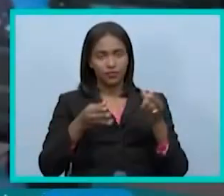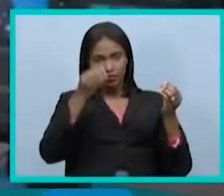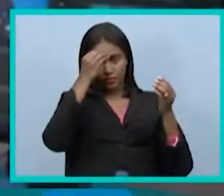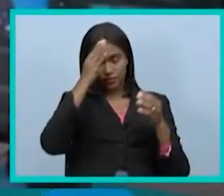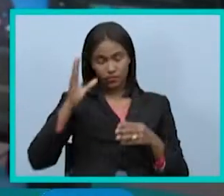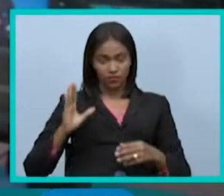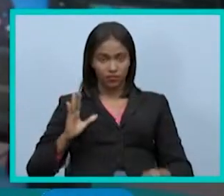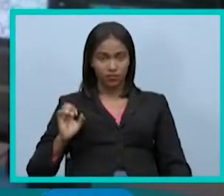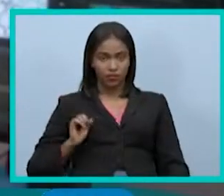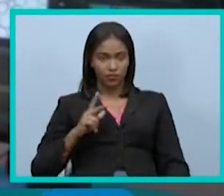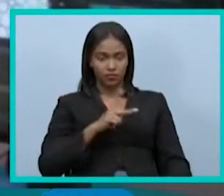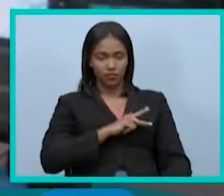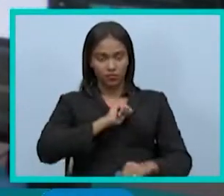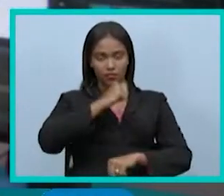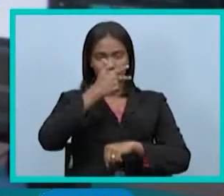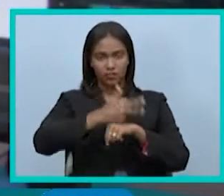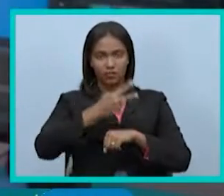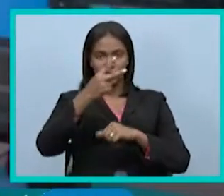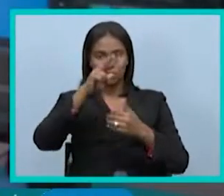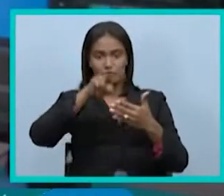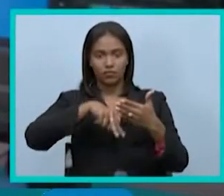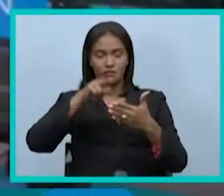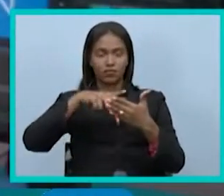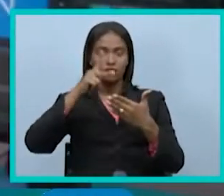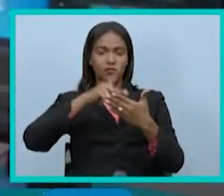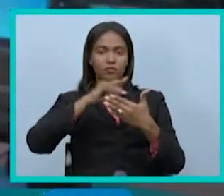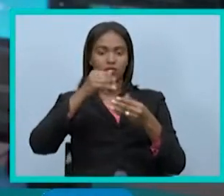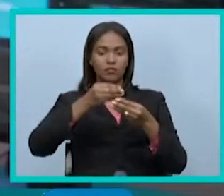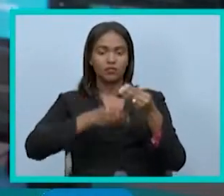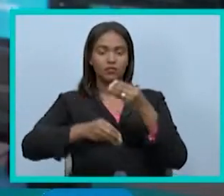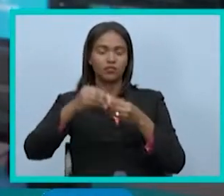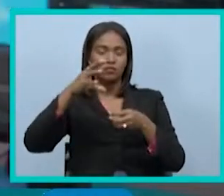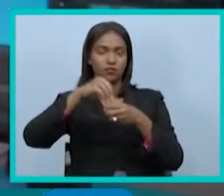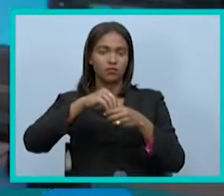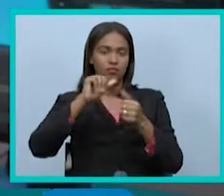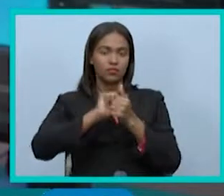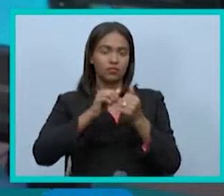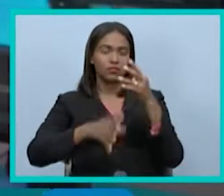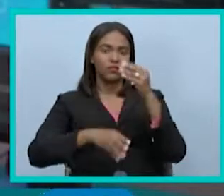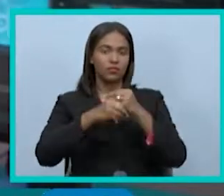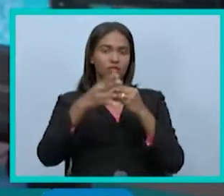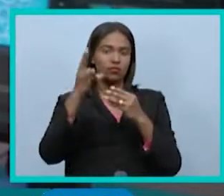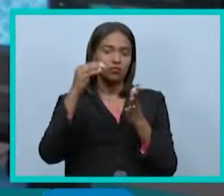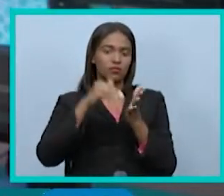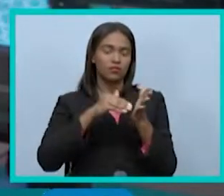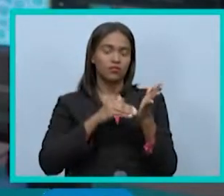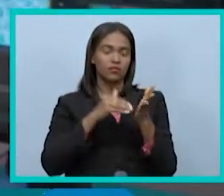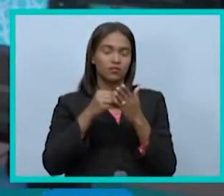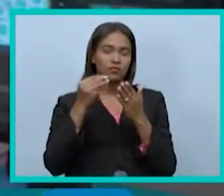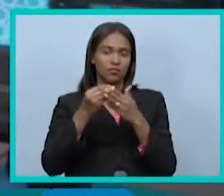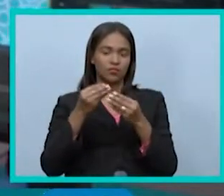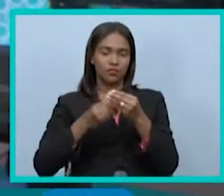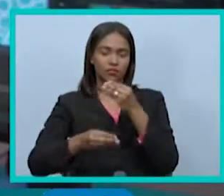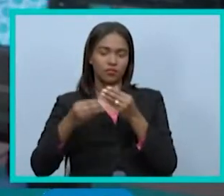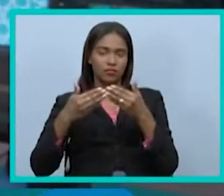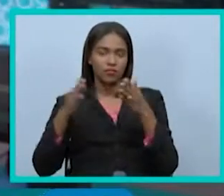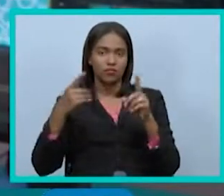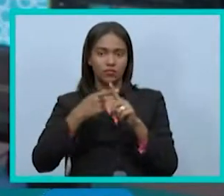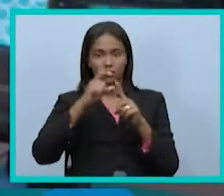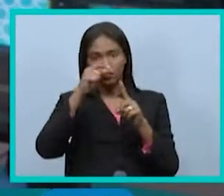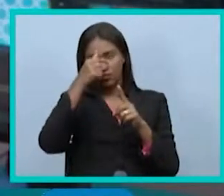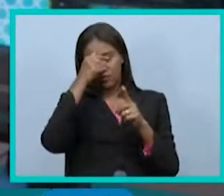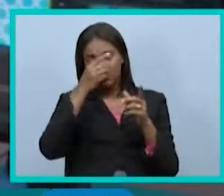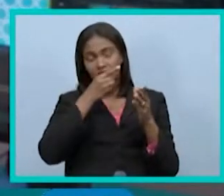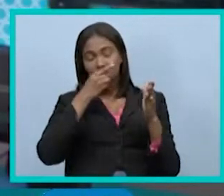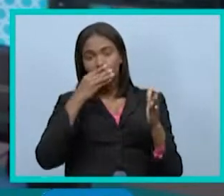En la Cámara de Diputados aprobó en dos lecturas consecutivas el proyecto de presupuesto complementario que adiciona 17 mil millones de pesos al presupuesto general del Estado